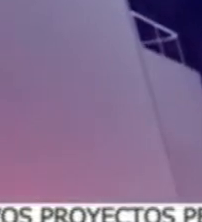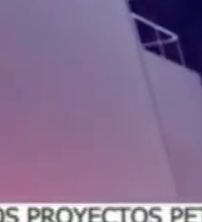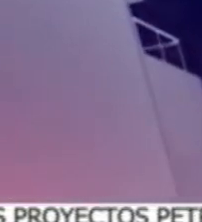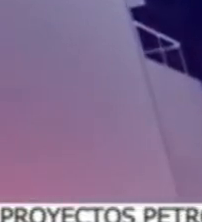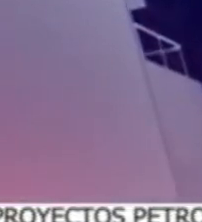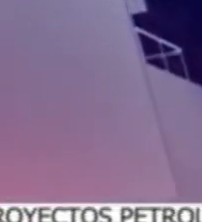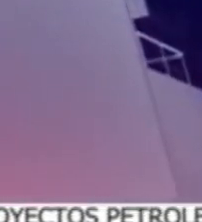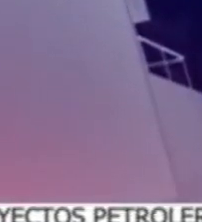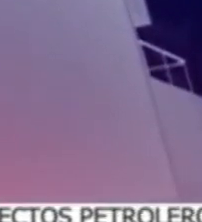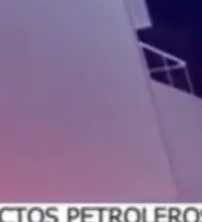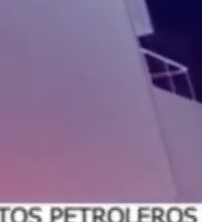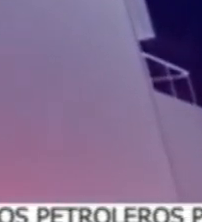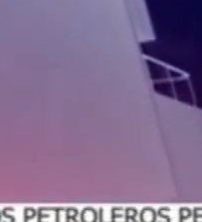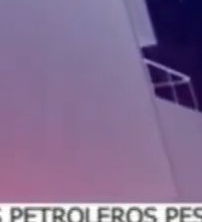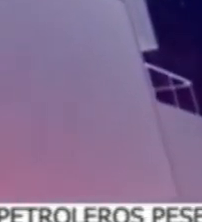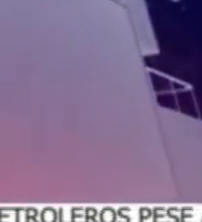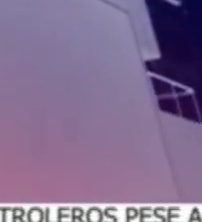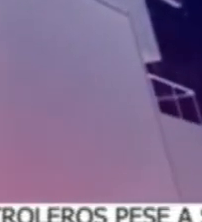Deportes.